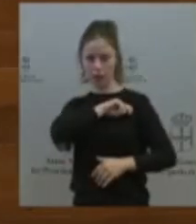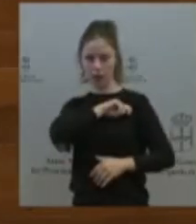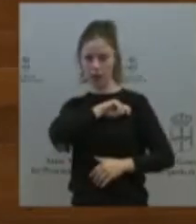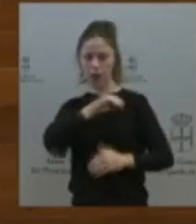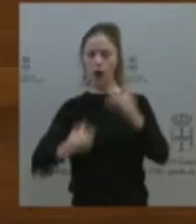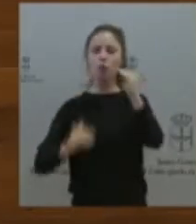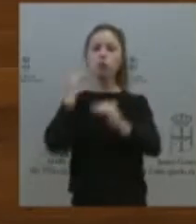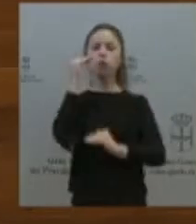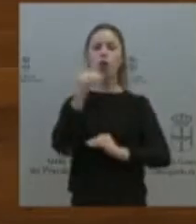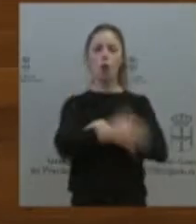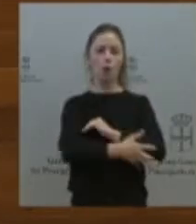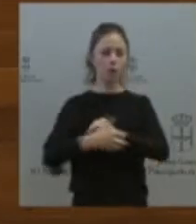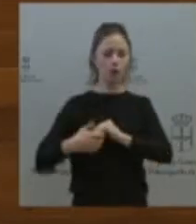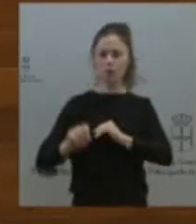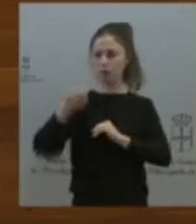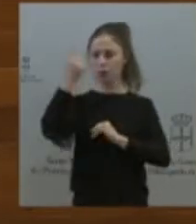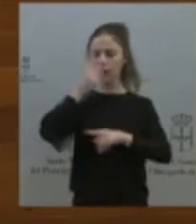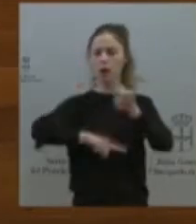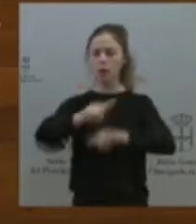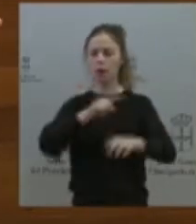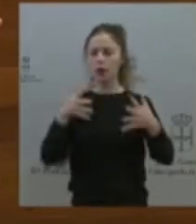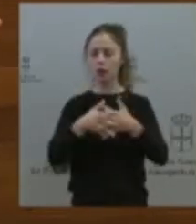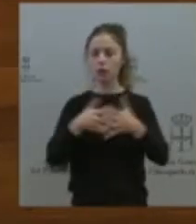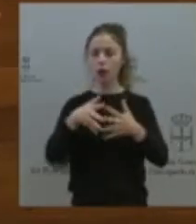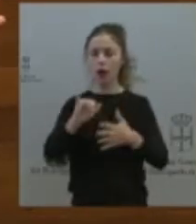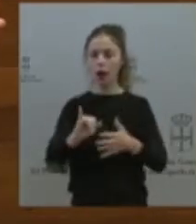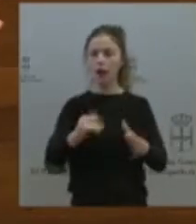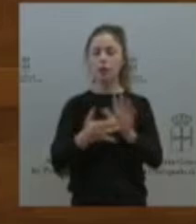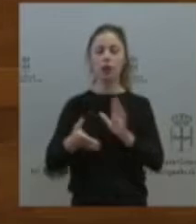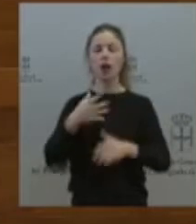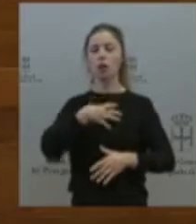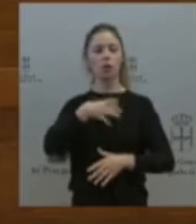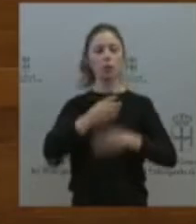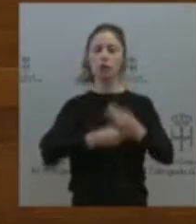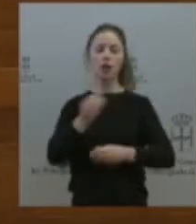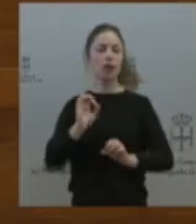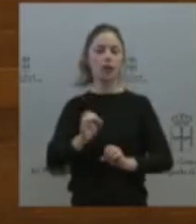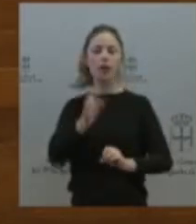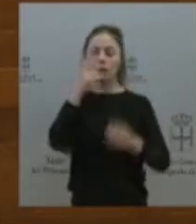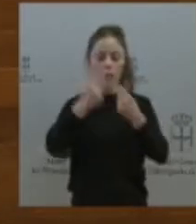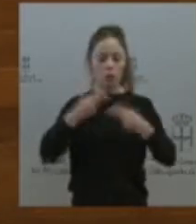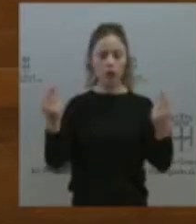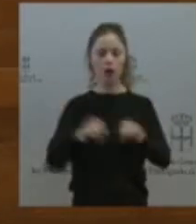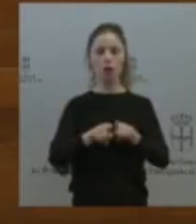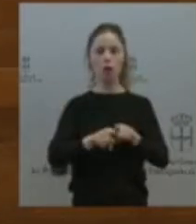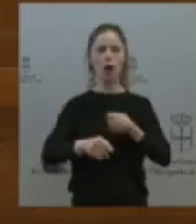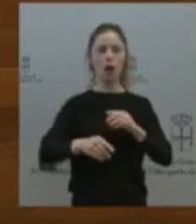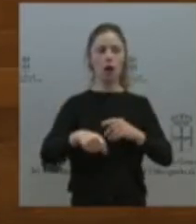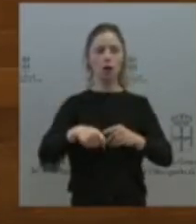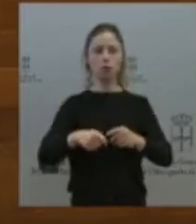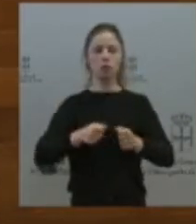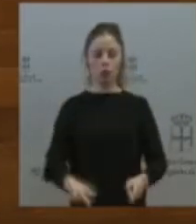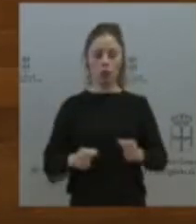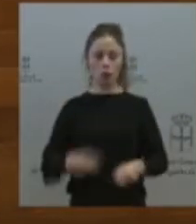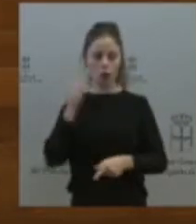estructural y no se puede hacer nada porque los servicios públicos no son sostenibles. No, hombre, claro que se puede hacer algo, ¿no? En sanidad, yo no